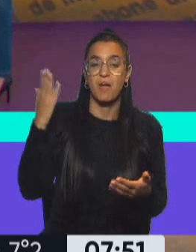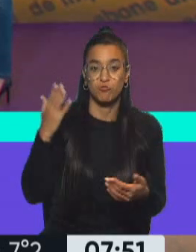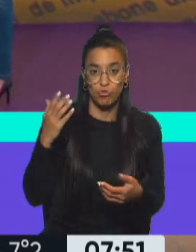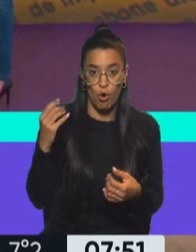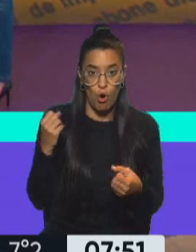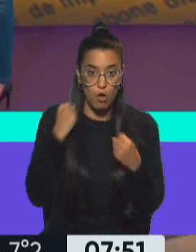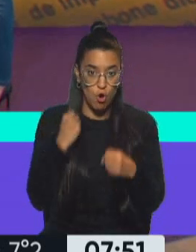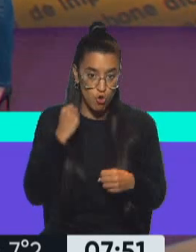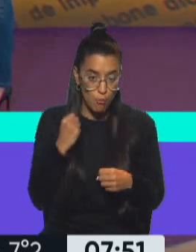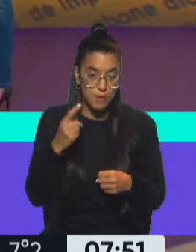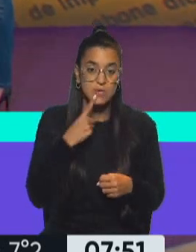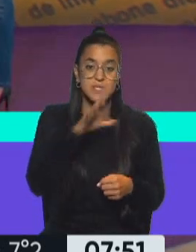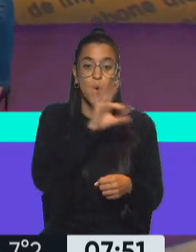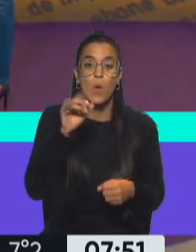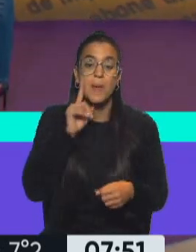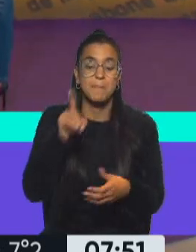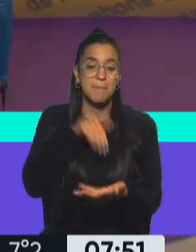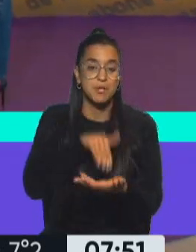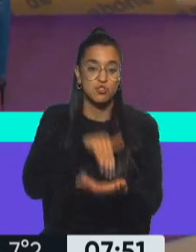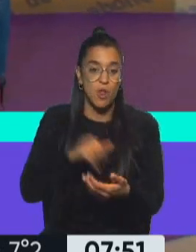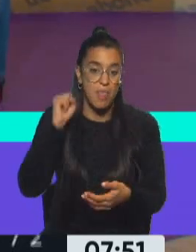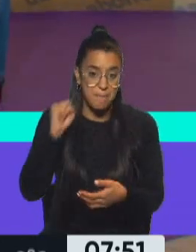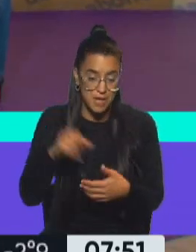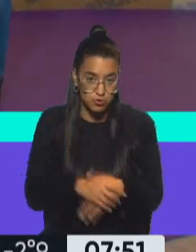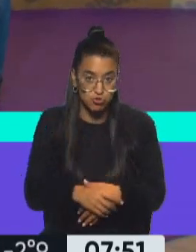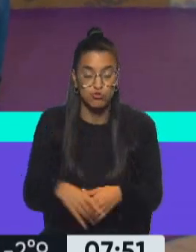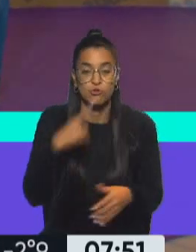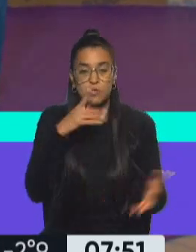económico, que son 50.000 millones de pesos, que es